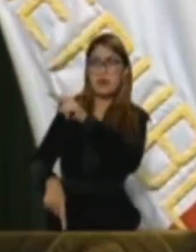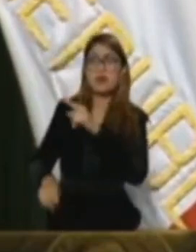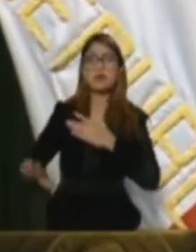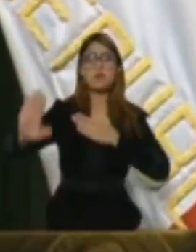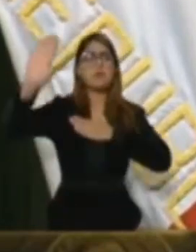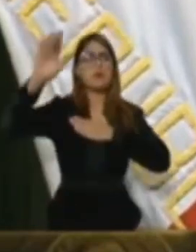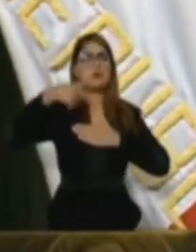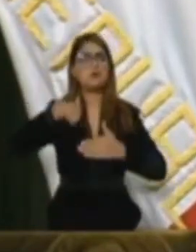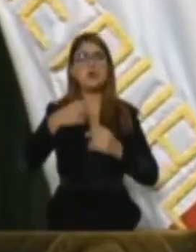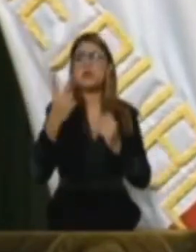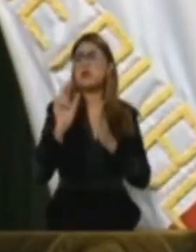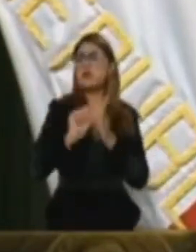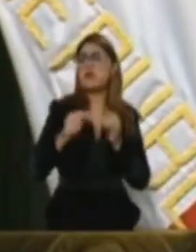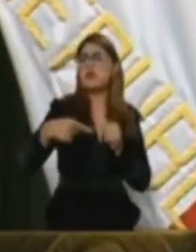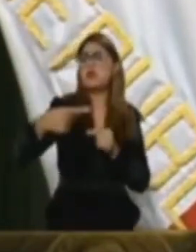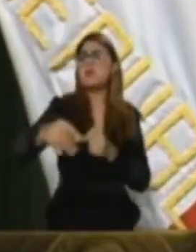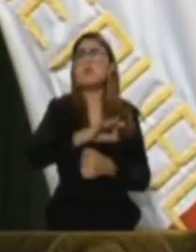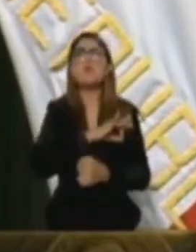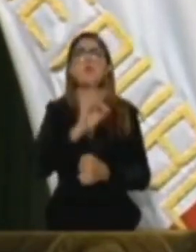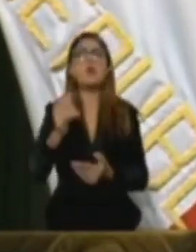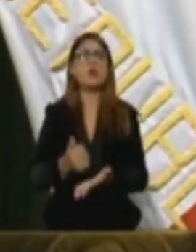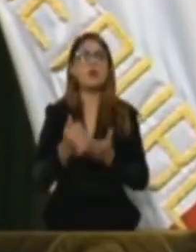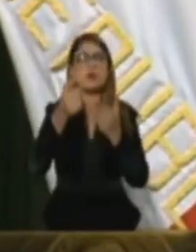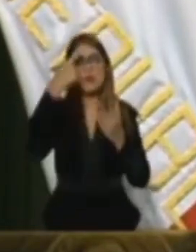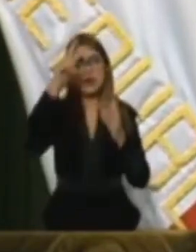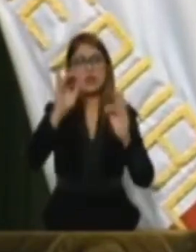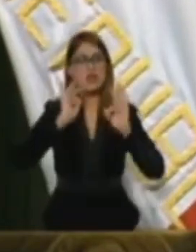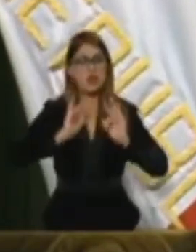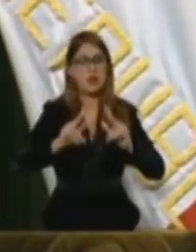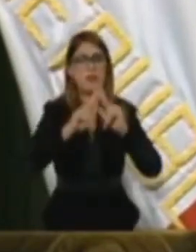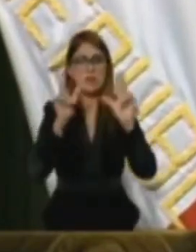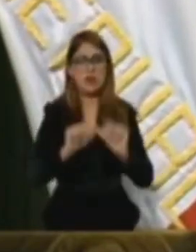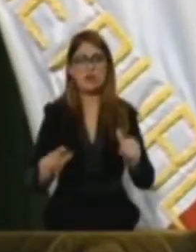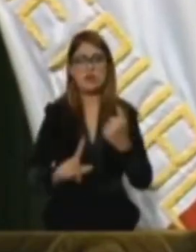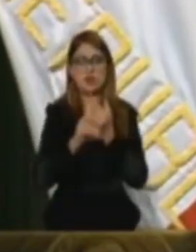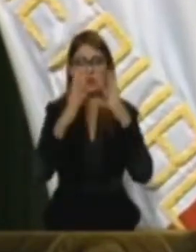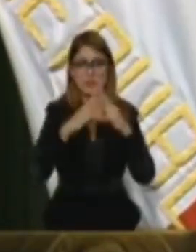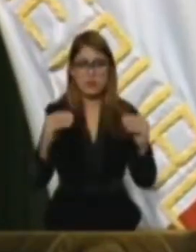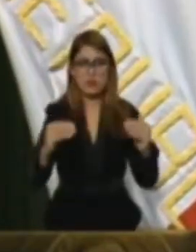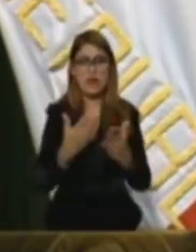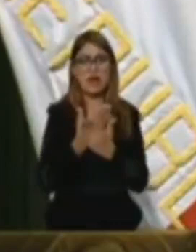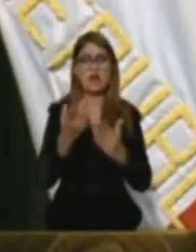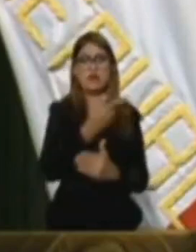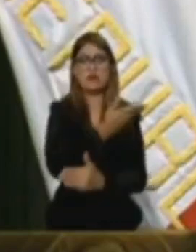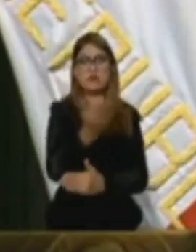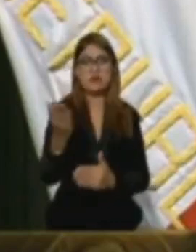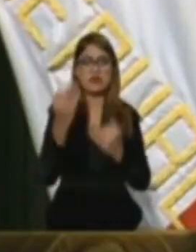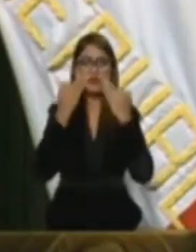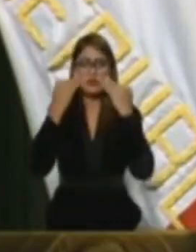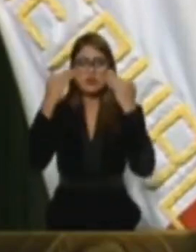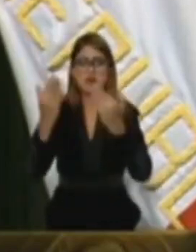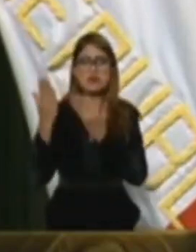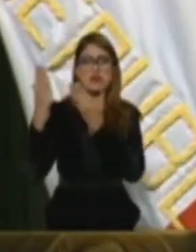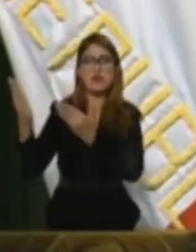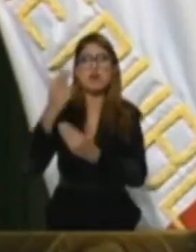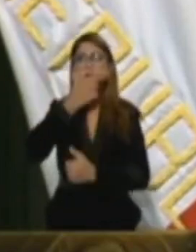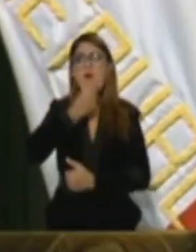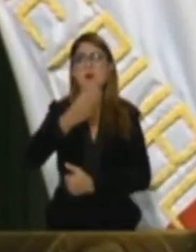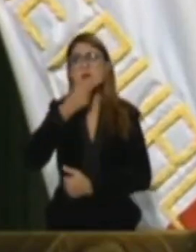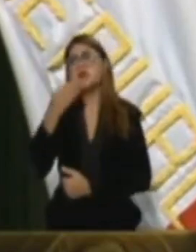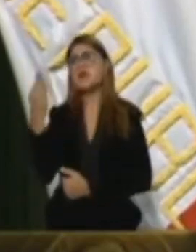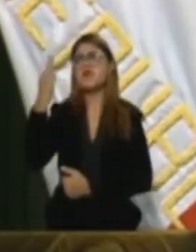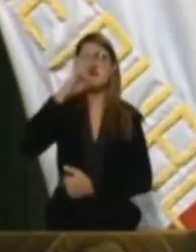a la nación en 2 meses y le habéis nombrado presidente de la República, hoy que veis claramente que este hombre es un